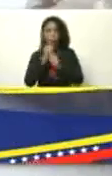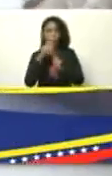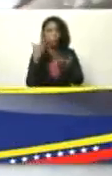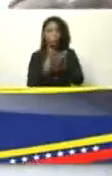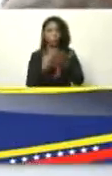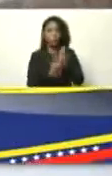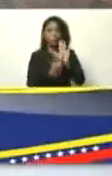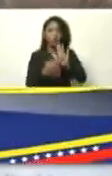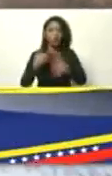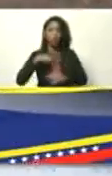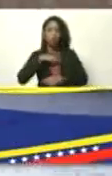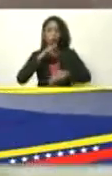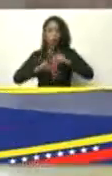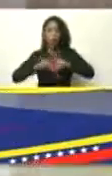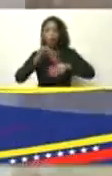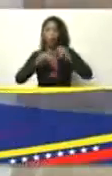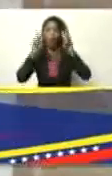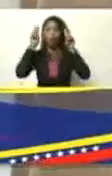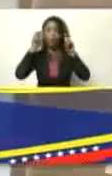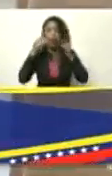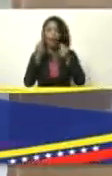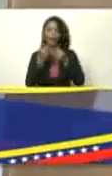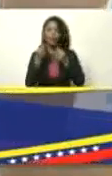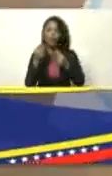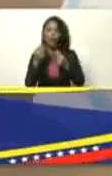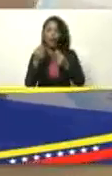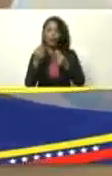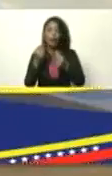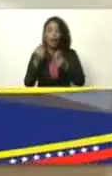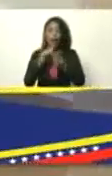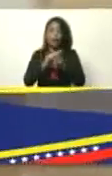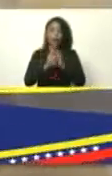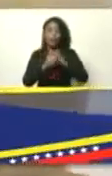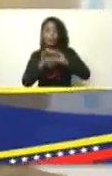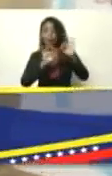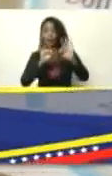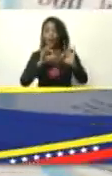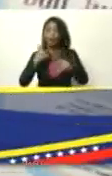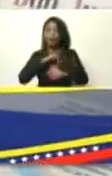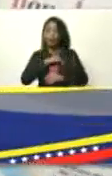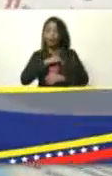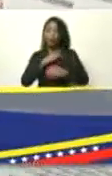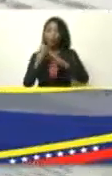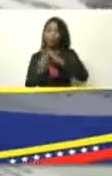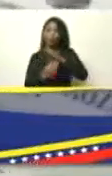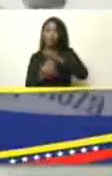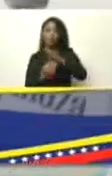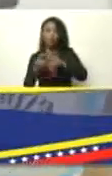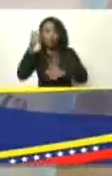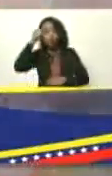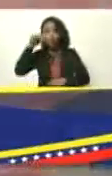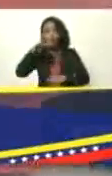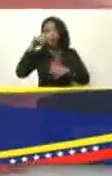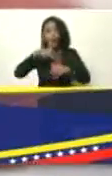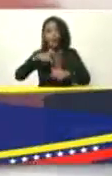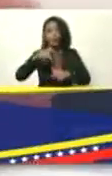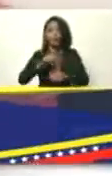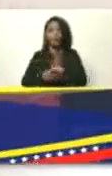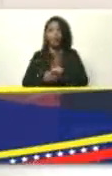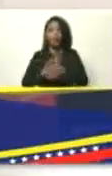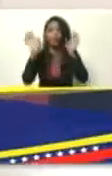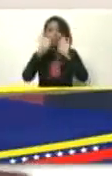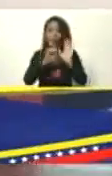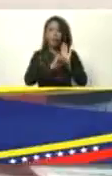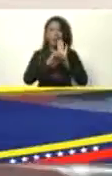estamos construyendo una nueva economía irreversible desde las bases de nuestro pueblo. Por eso hoy, a manera simbólica,